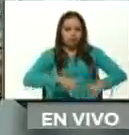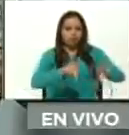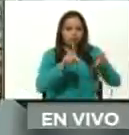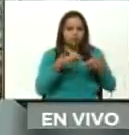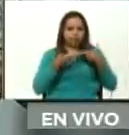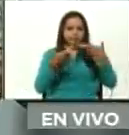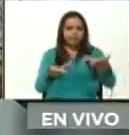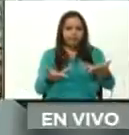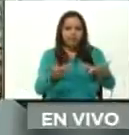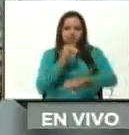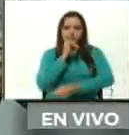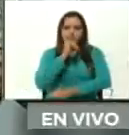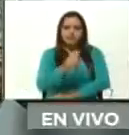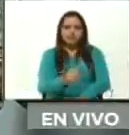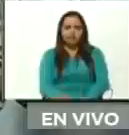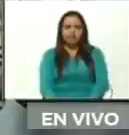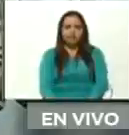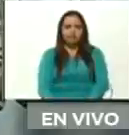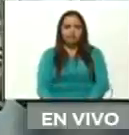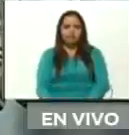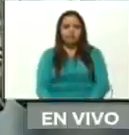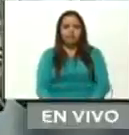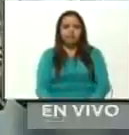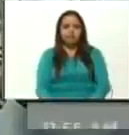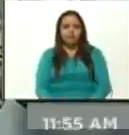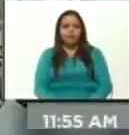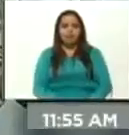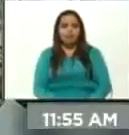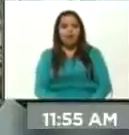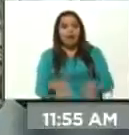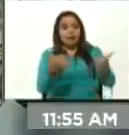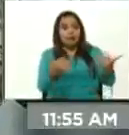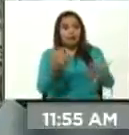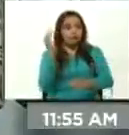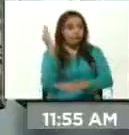oportunidad para informar que fueron condenados